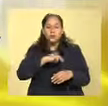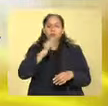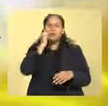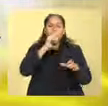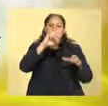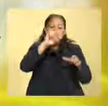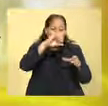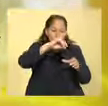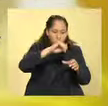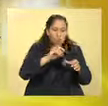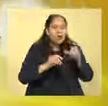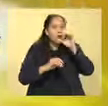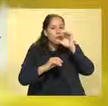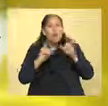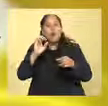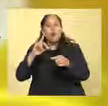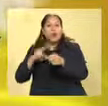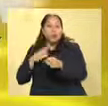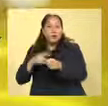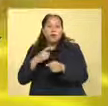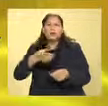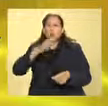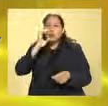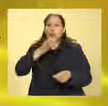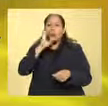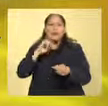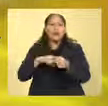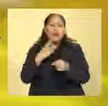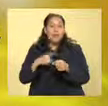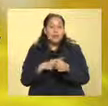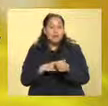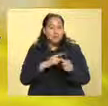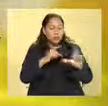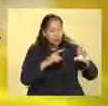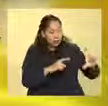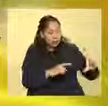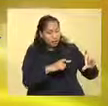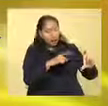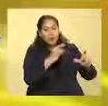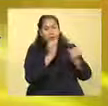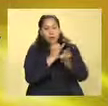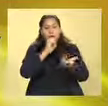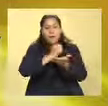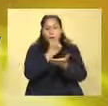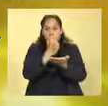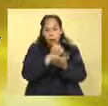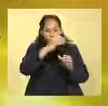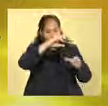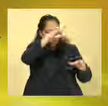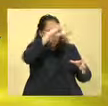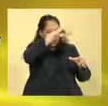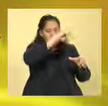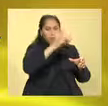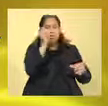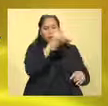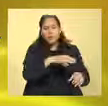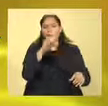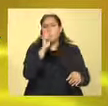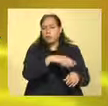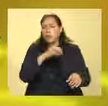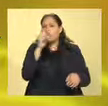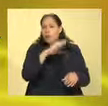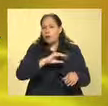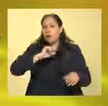agua o refrescos, hay gente que toma muchos refrescos. Las latas y las botellas de agua las puedes ir